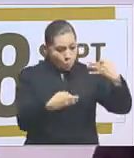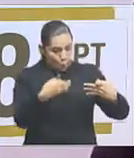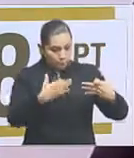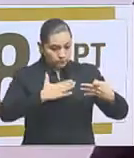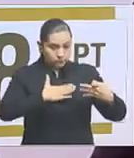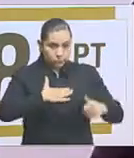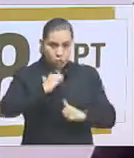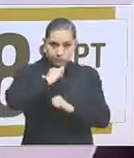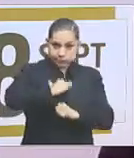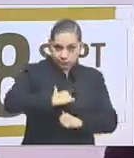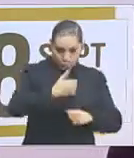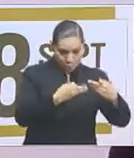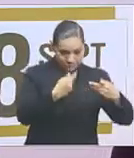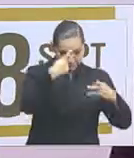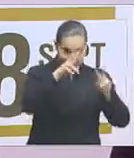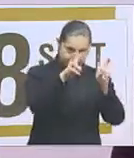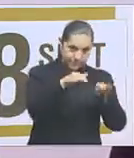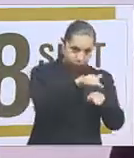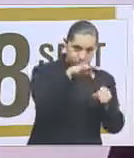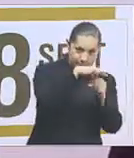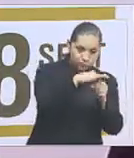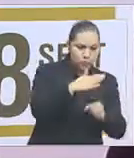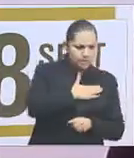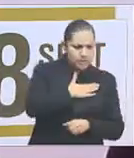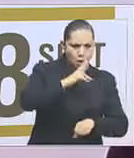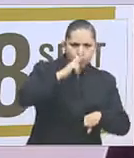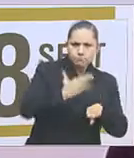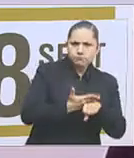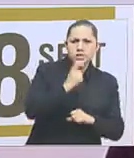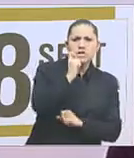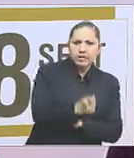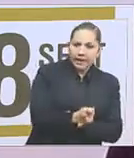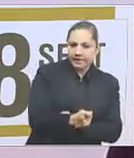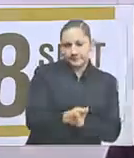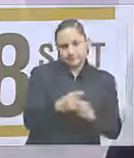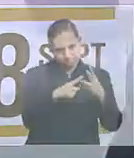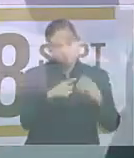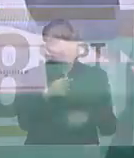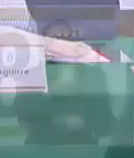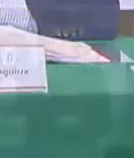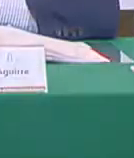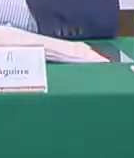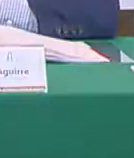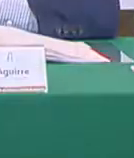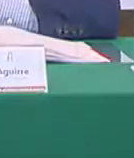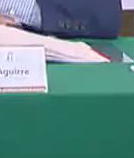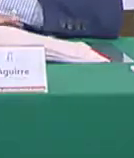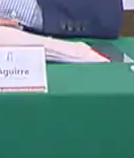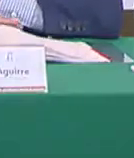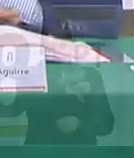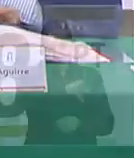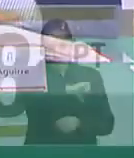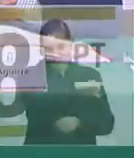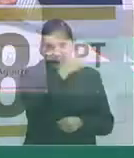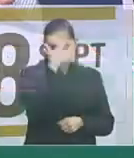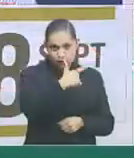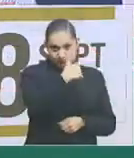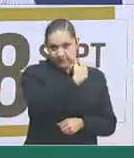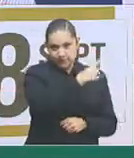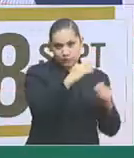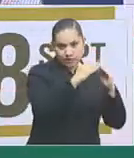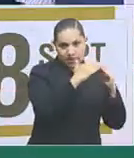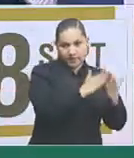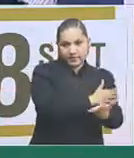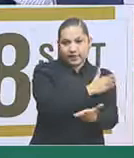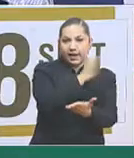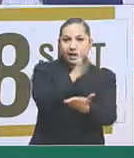en esta materia algo que criterio hoy en la noche que llegue a su casa se dé cuenta que ya pasó